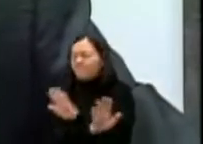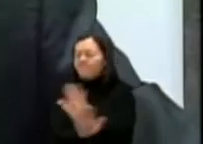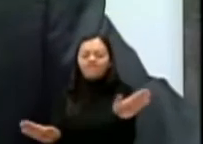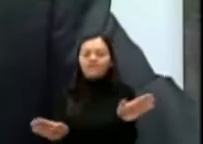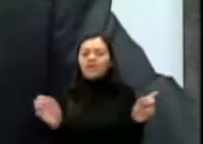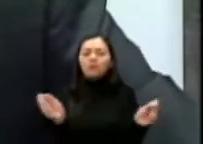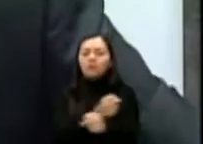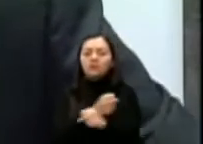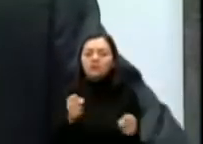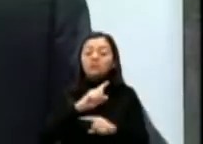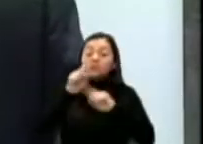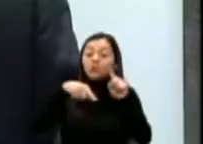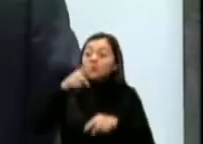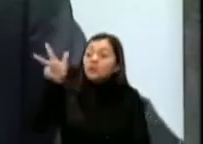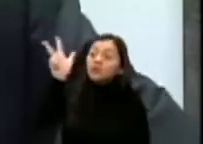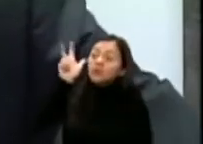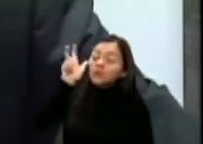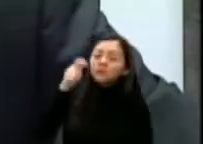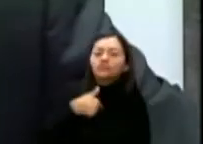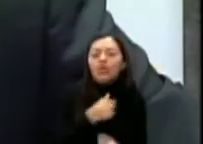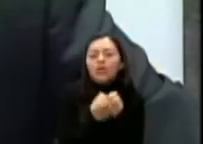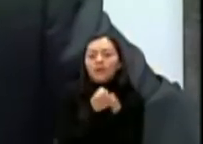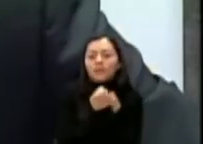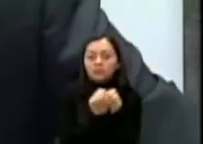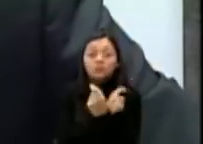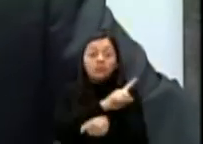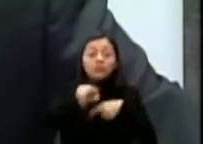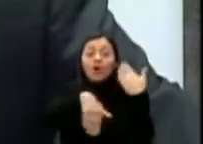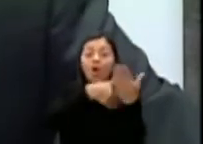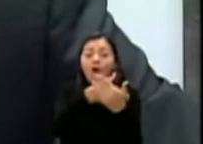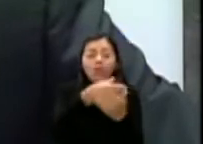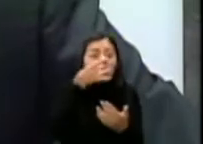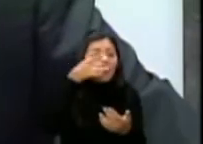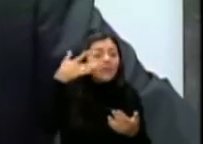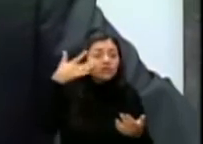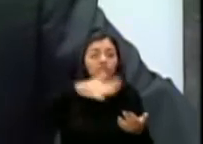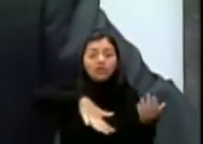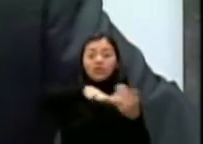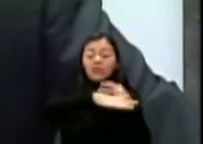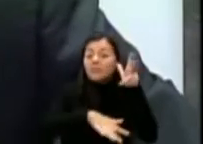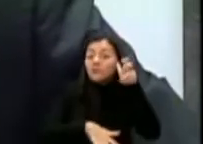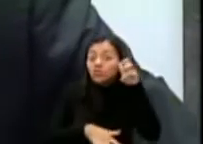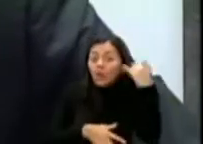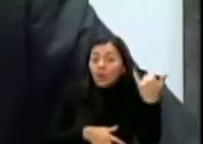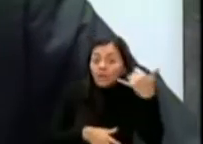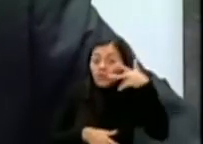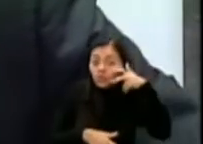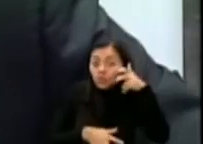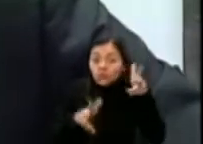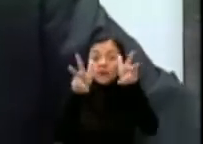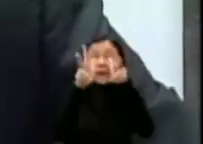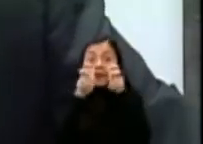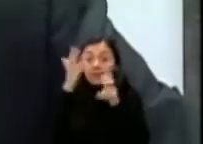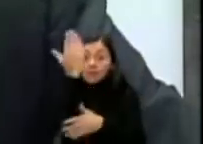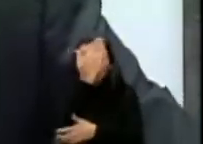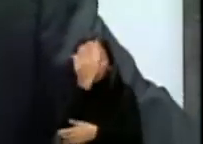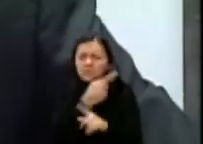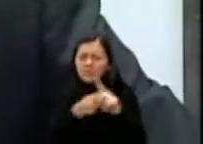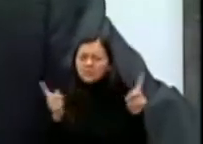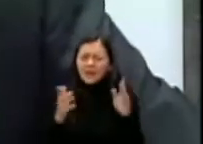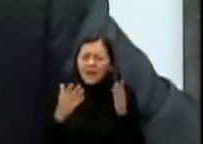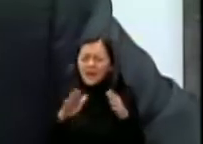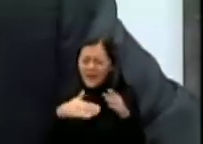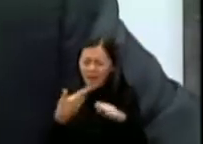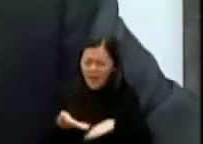que escucha esta entrevista de quienes doy un gran abrazo a nuestros pueblos originarios en la pobreza extrema que todavía cuando llegamos la